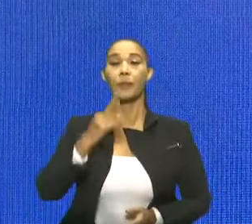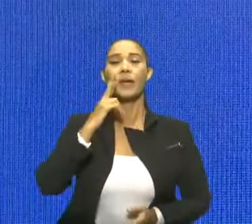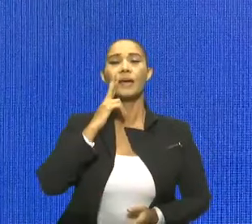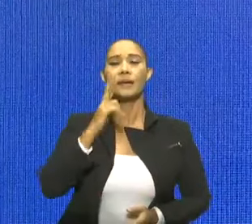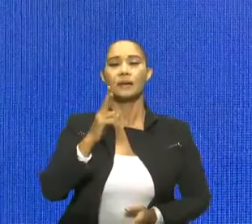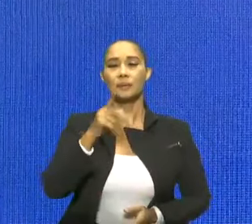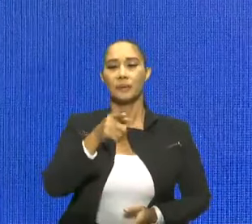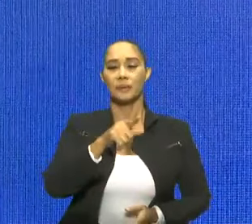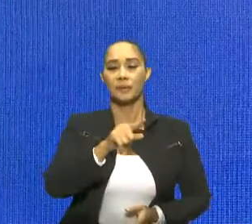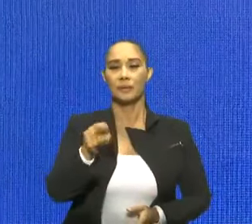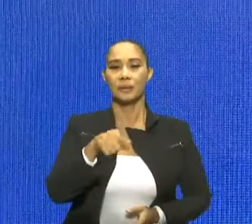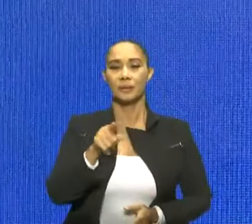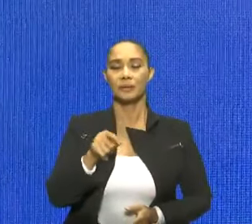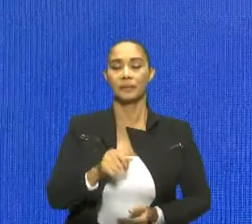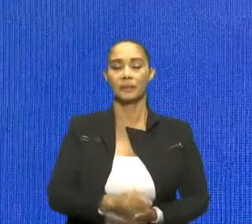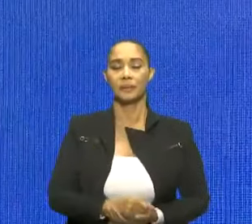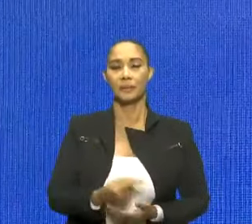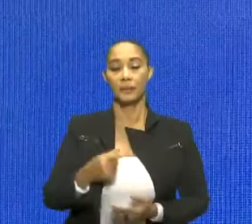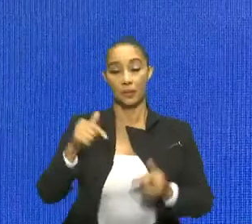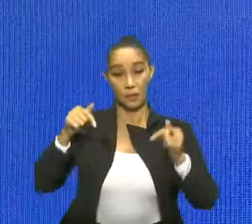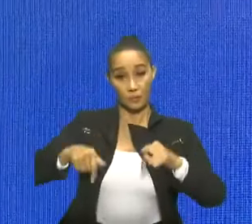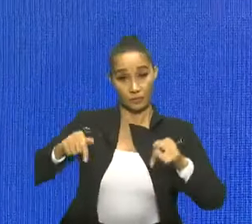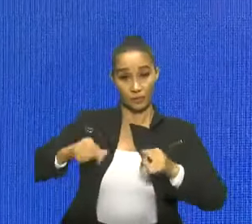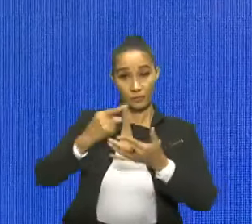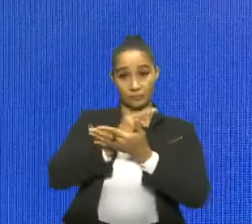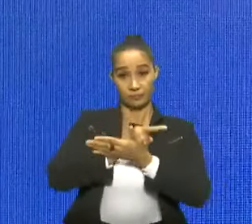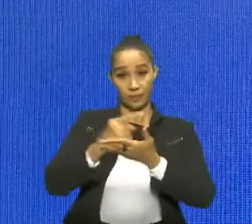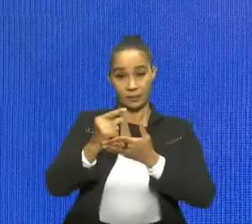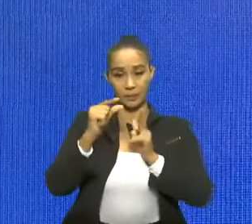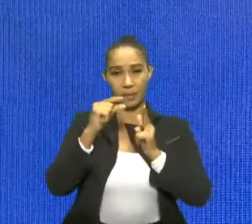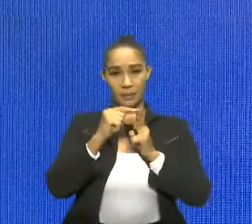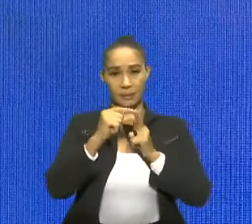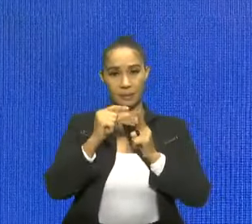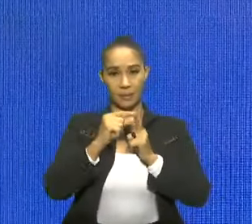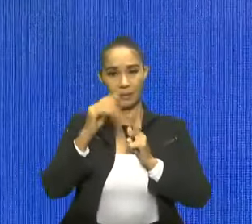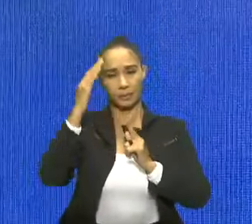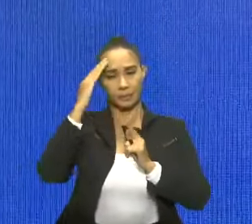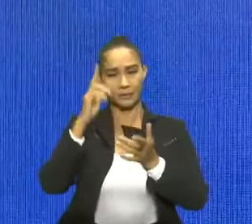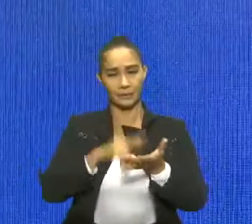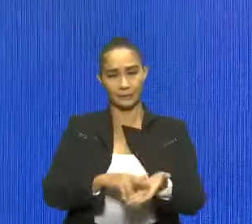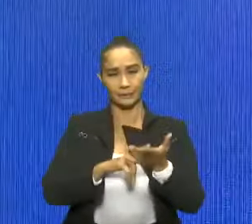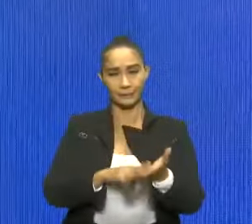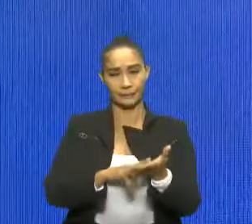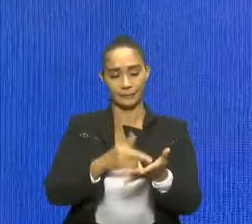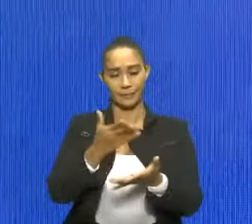esa parte porque fue aquí en la semanal y ustedes saben el resultado.